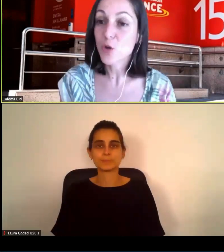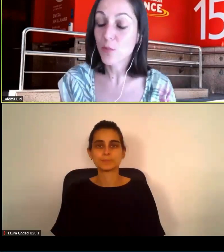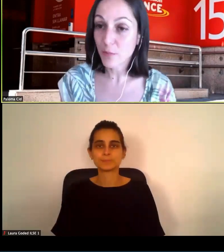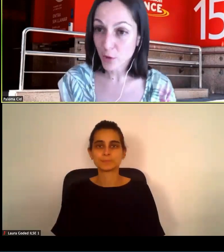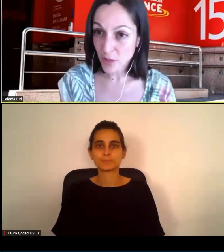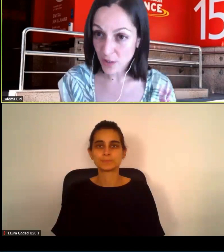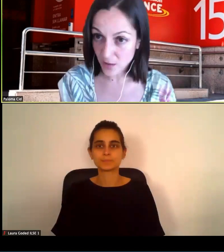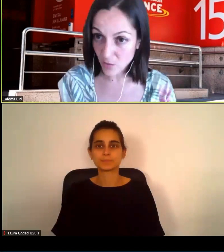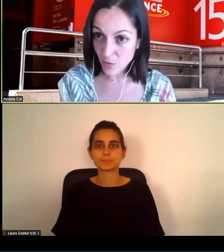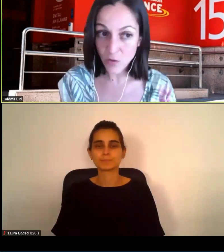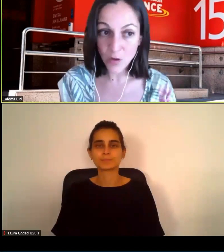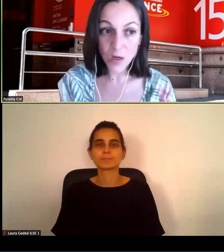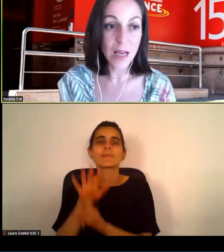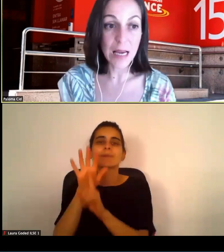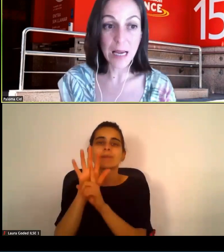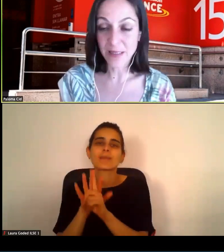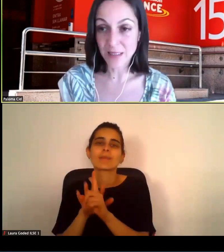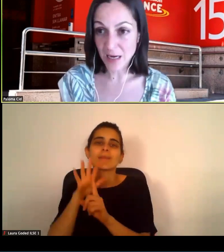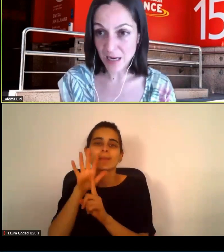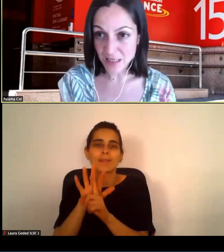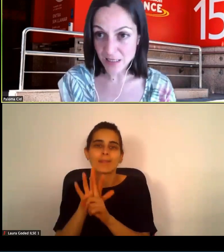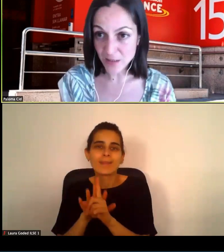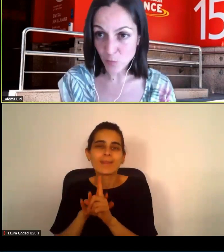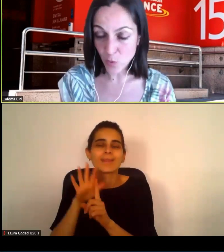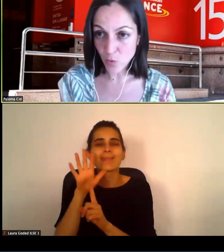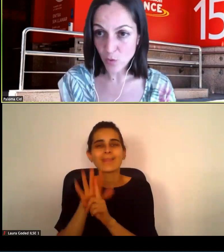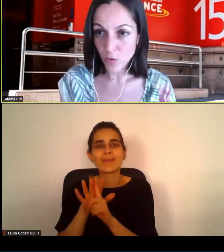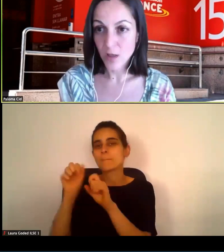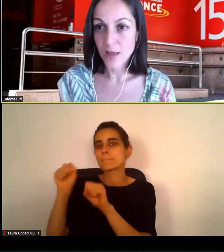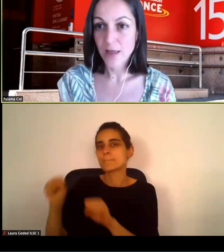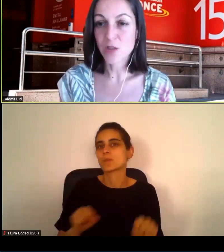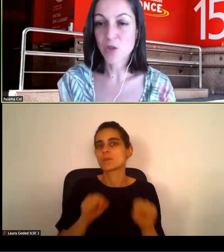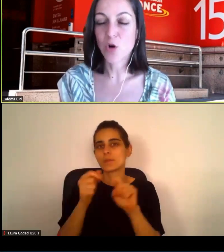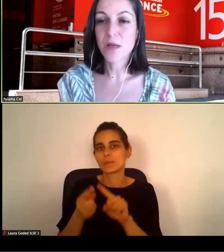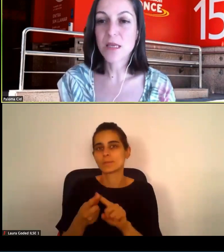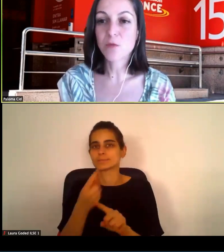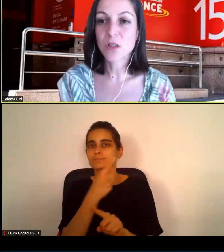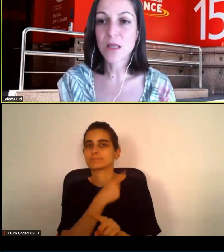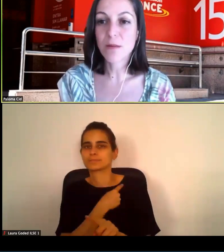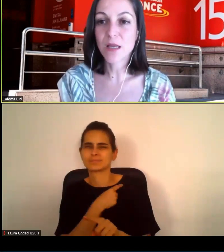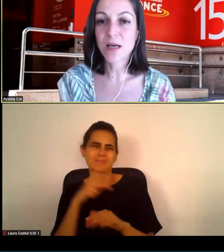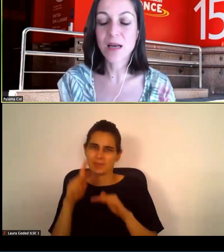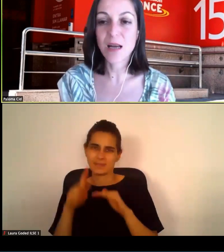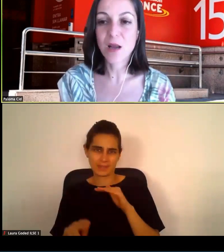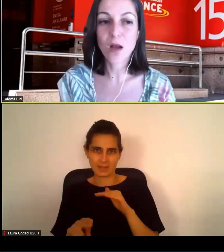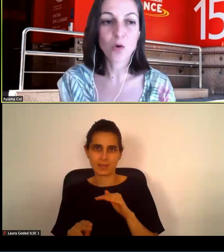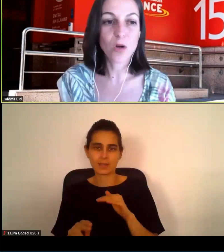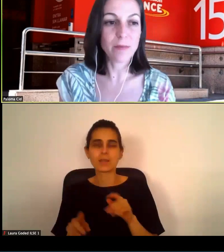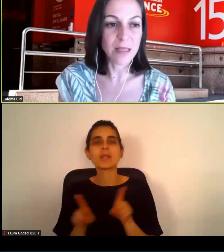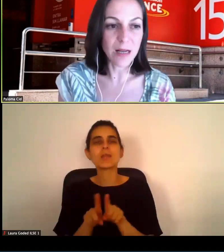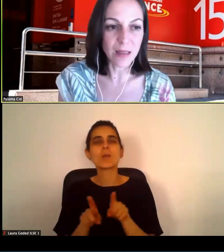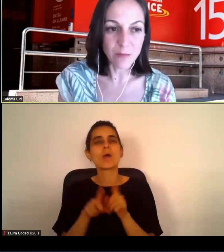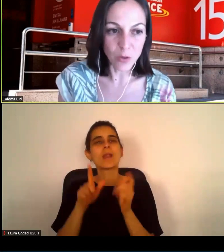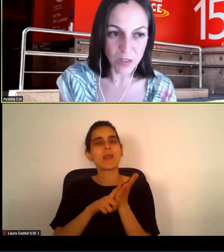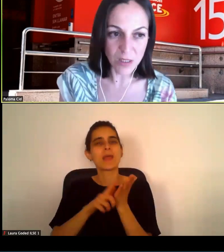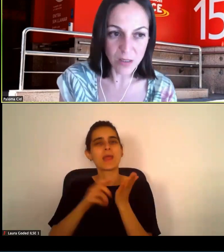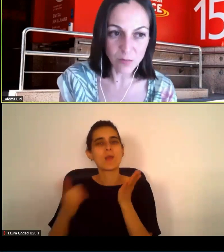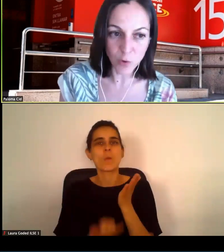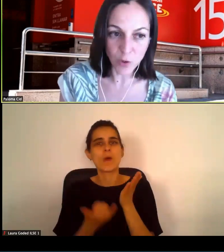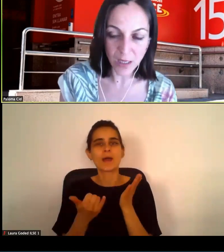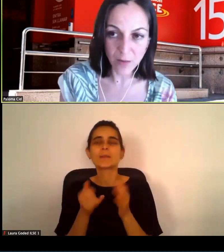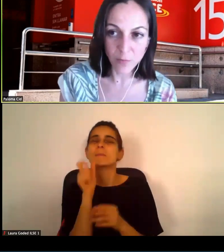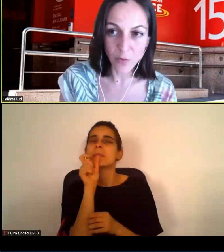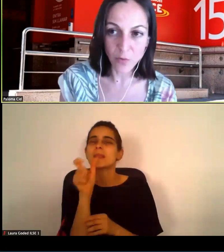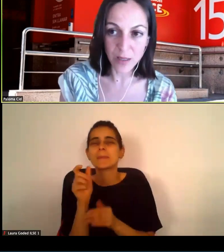la sobreprotección, el paternalismo, eso lo veíamos también en el lenguaje con evitar diminutivos,